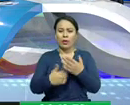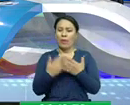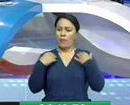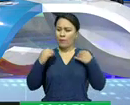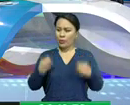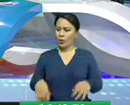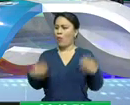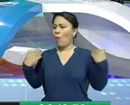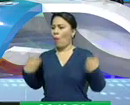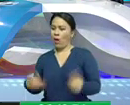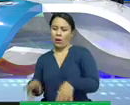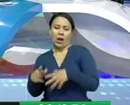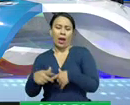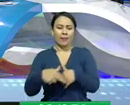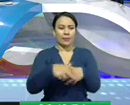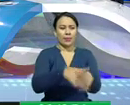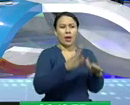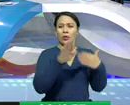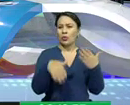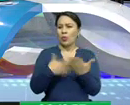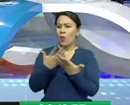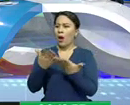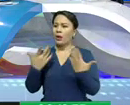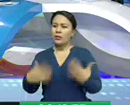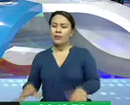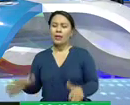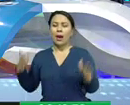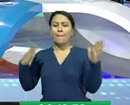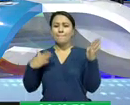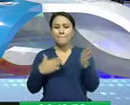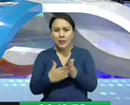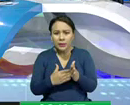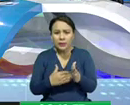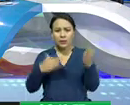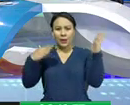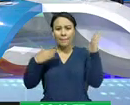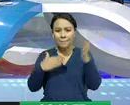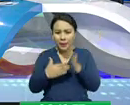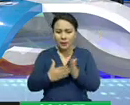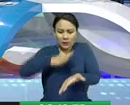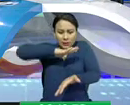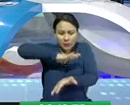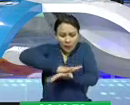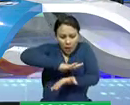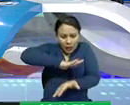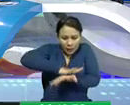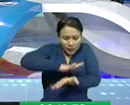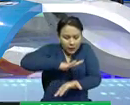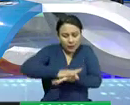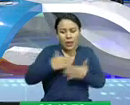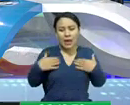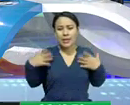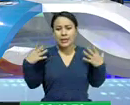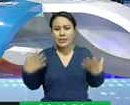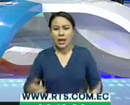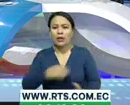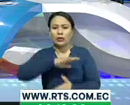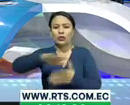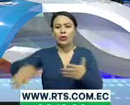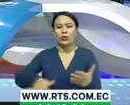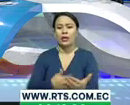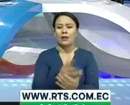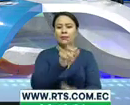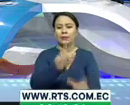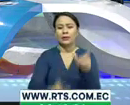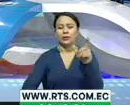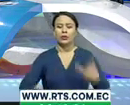desenvolvernos en nuestras actividades cotidianas en paz con la tranquilidad que necesitamos todos los ecuatorianos y